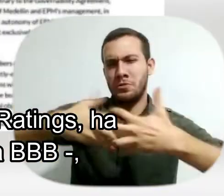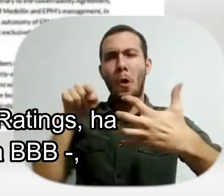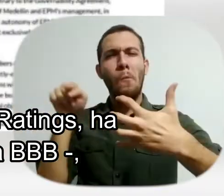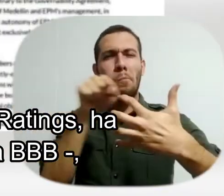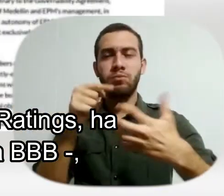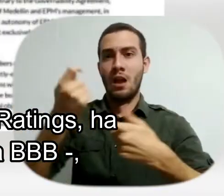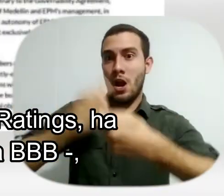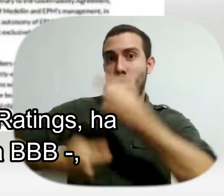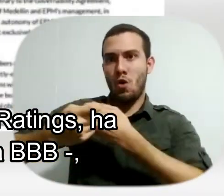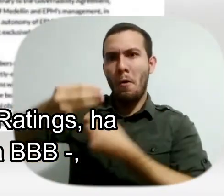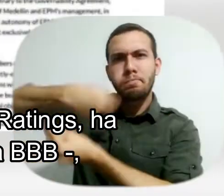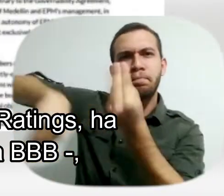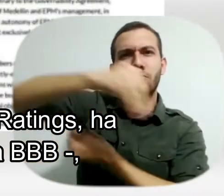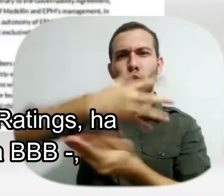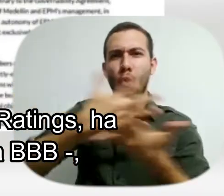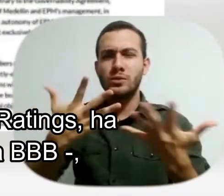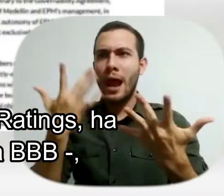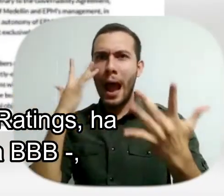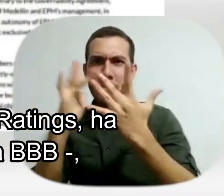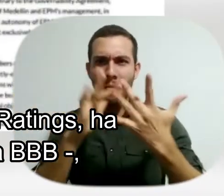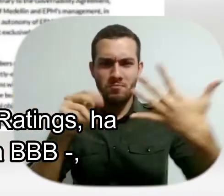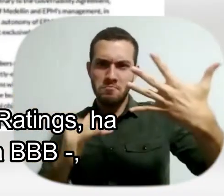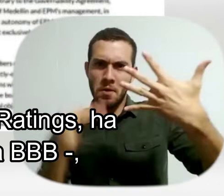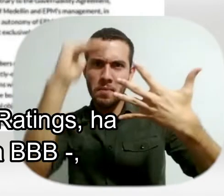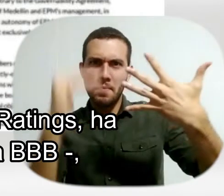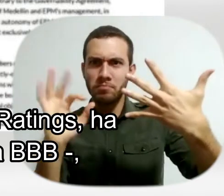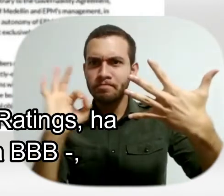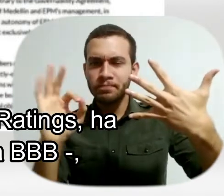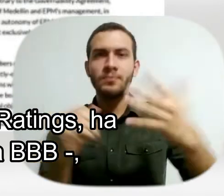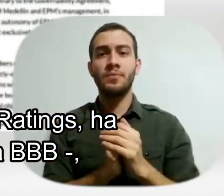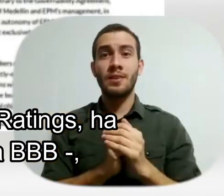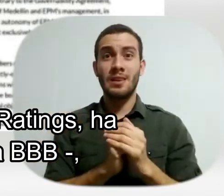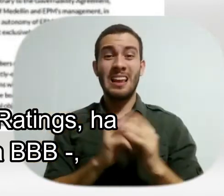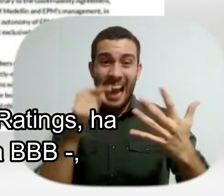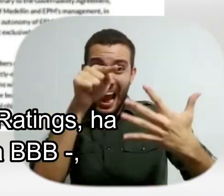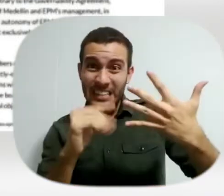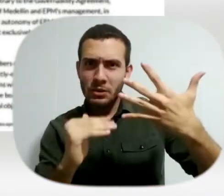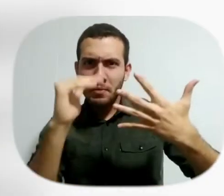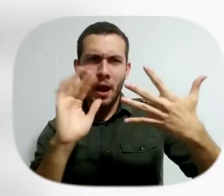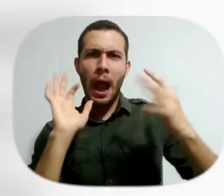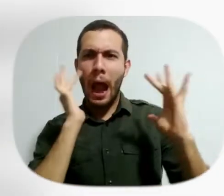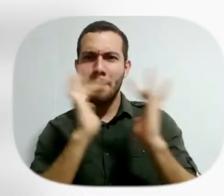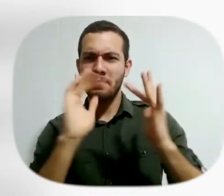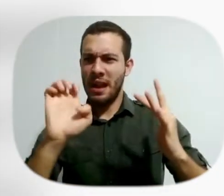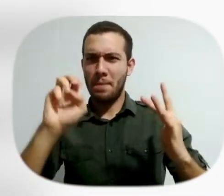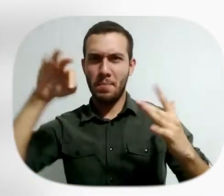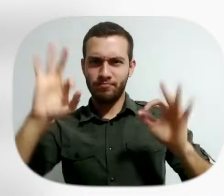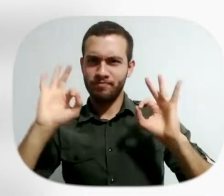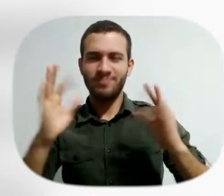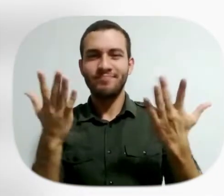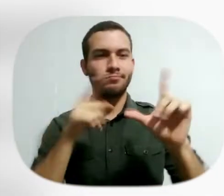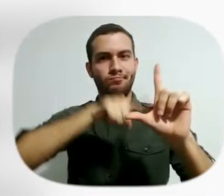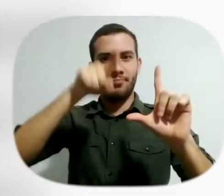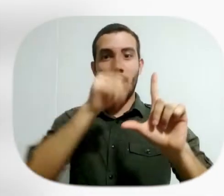riesgos Fitch Ratings ha cambiado la calificación de EPM de BBB a BBB con perspectiva negativa. Todo esto por estar violando